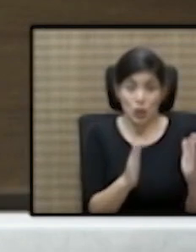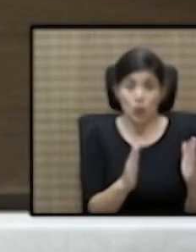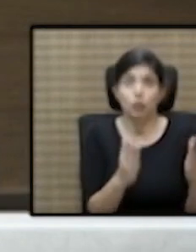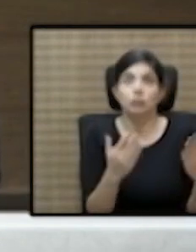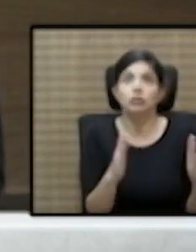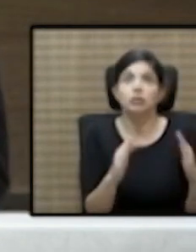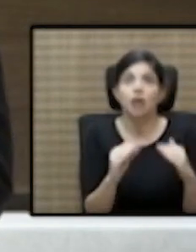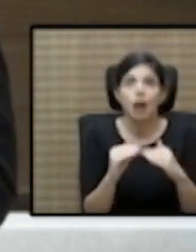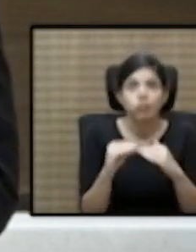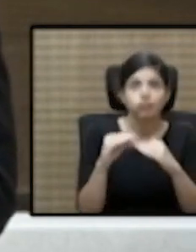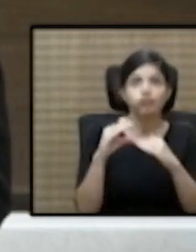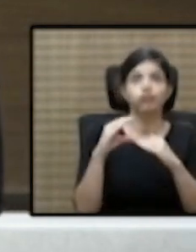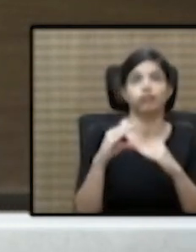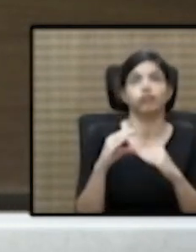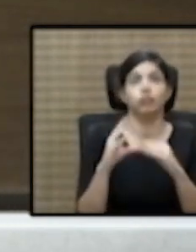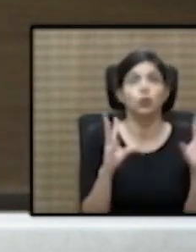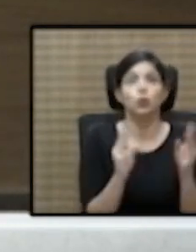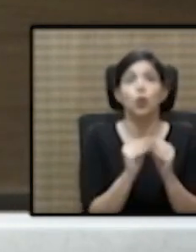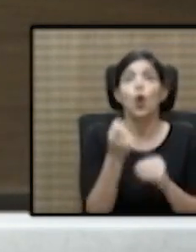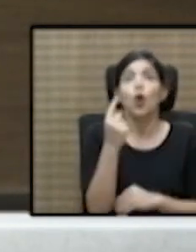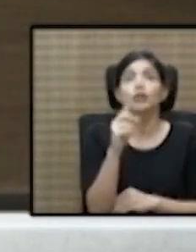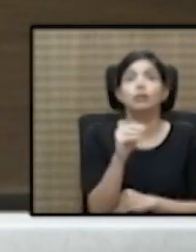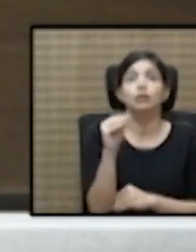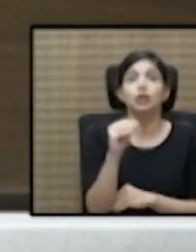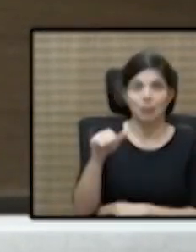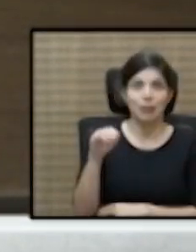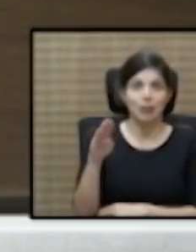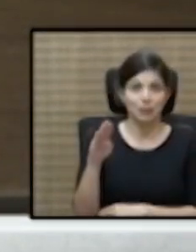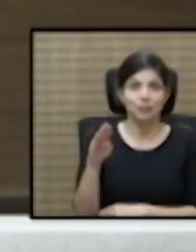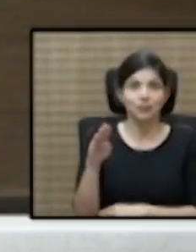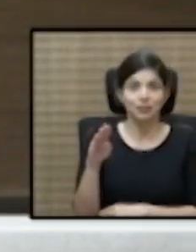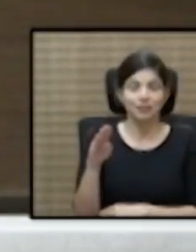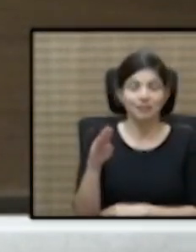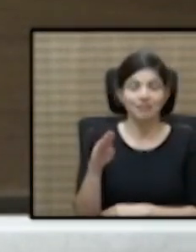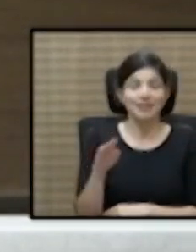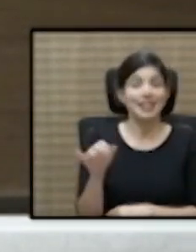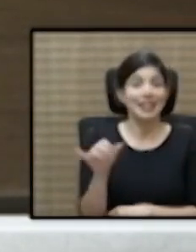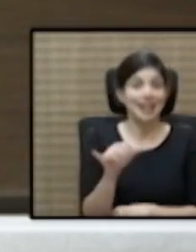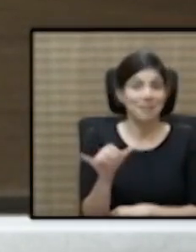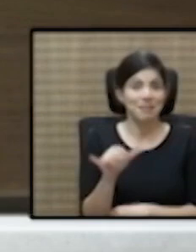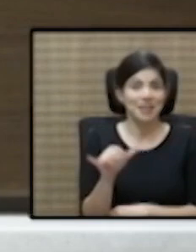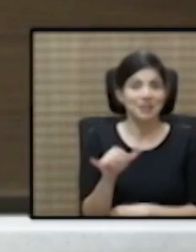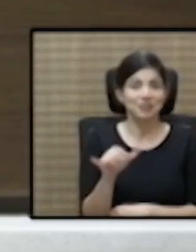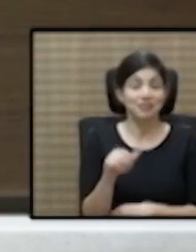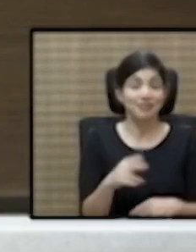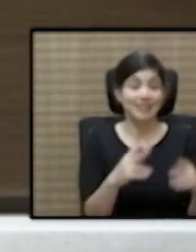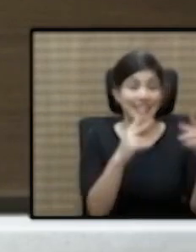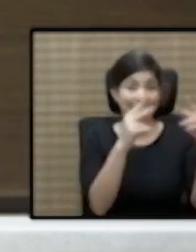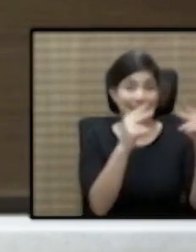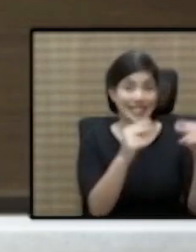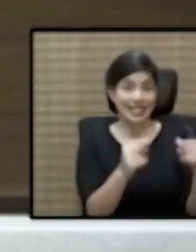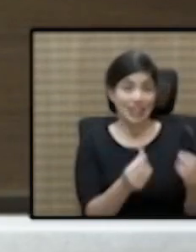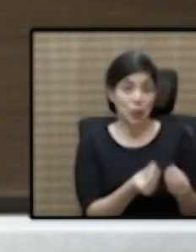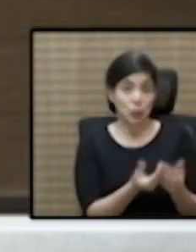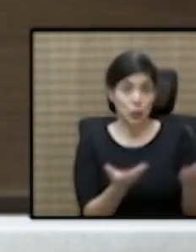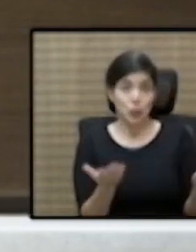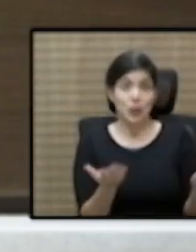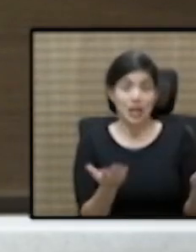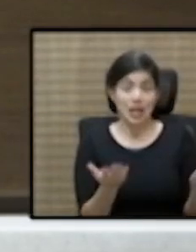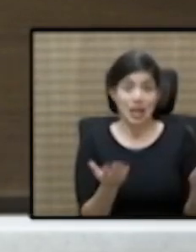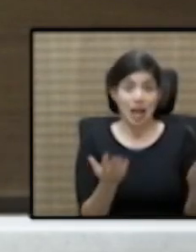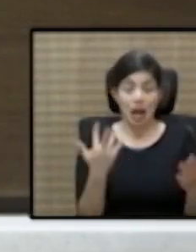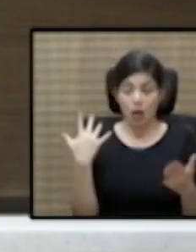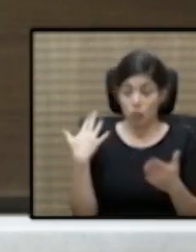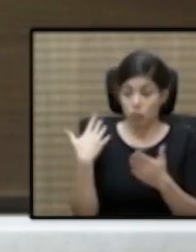un incremento acumulado del 11%. Asimismo, la Hacienda Pública cerró